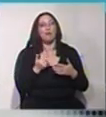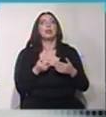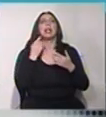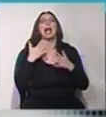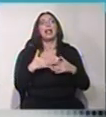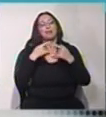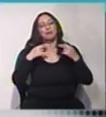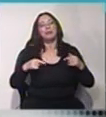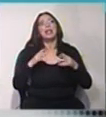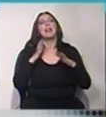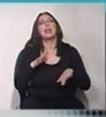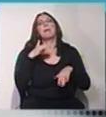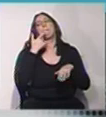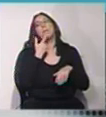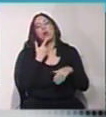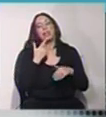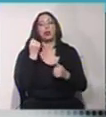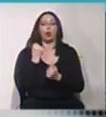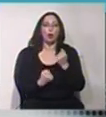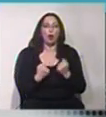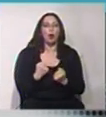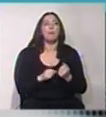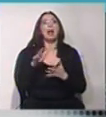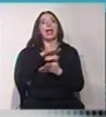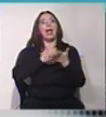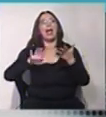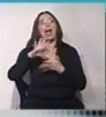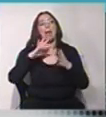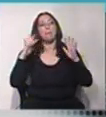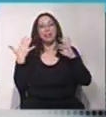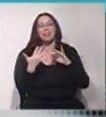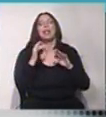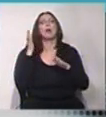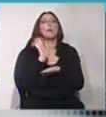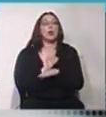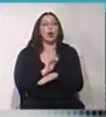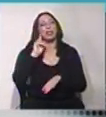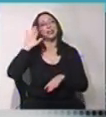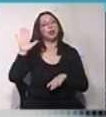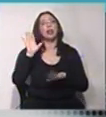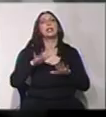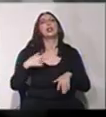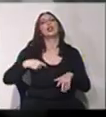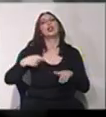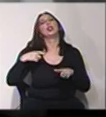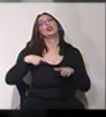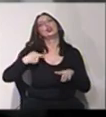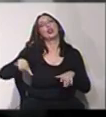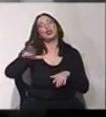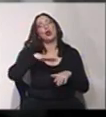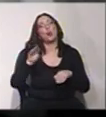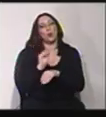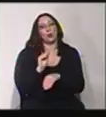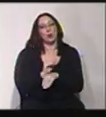factores que van desde lo político, económico, ambiental, hasta lo biológico, psicológico y sociocultural. Es así que el